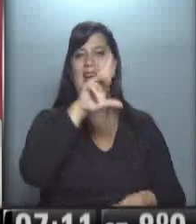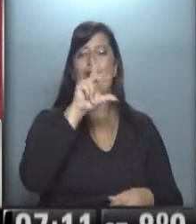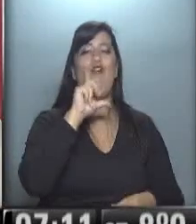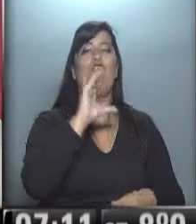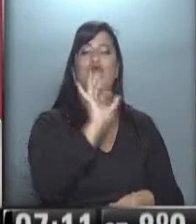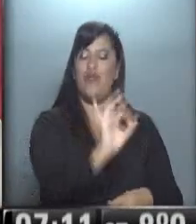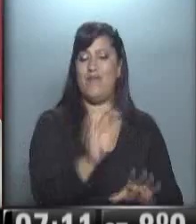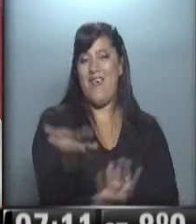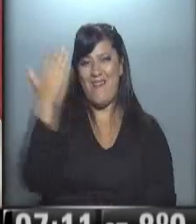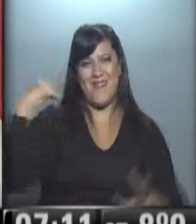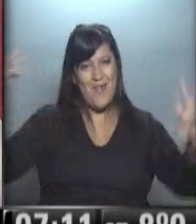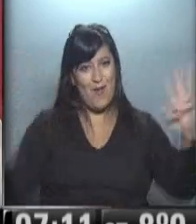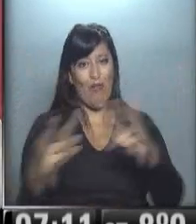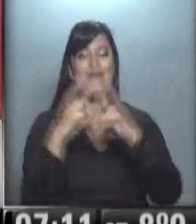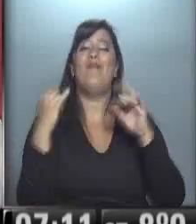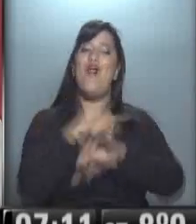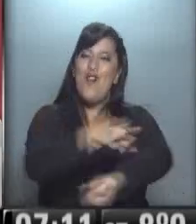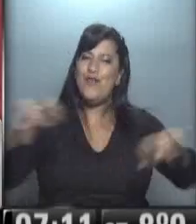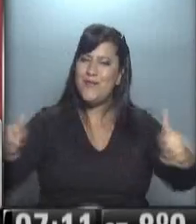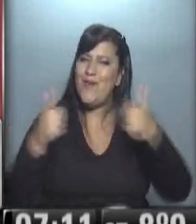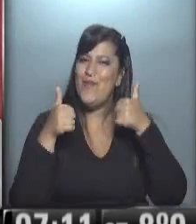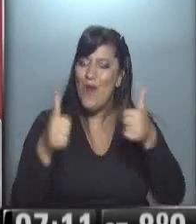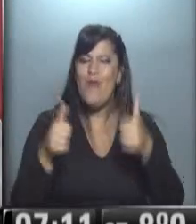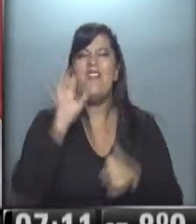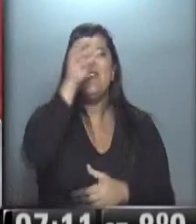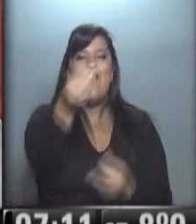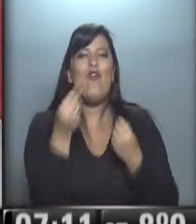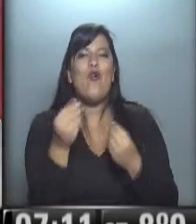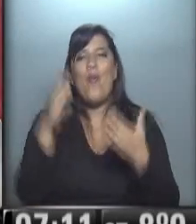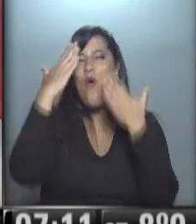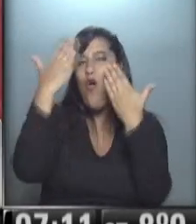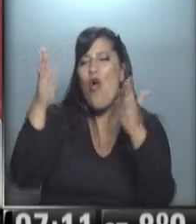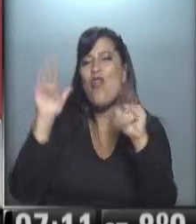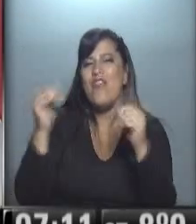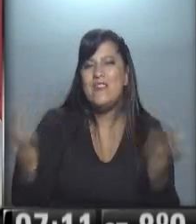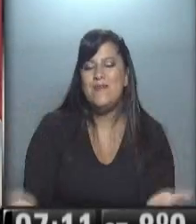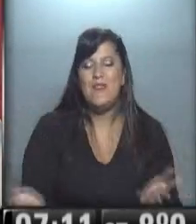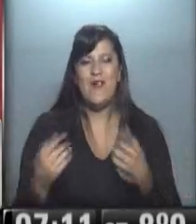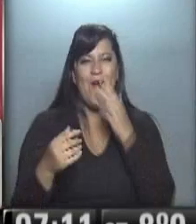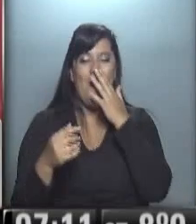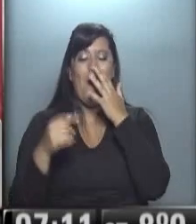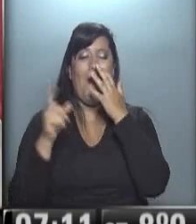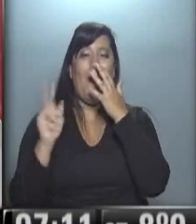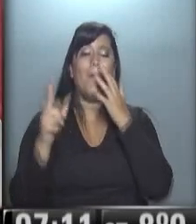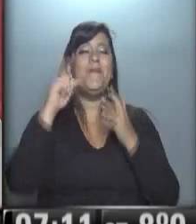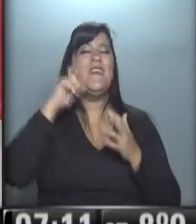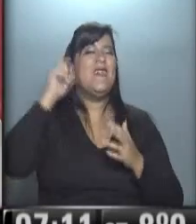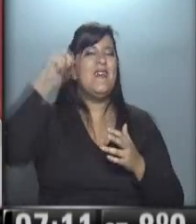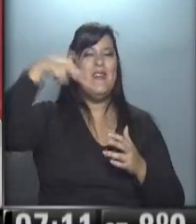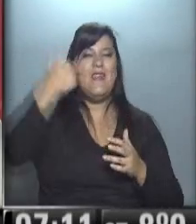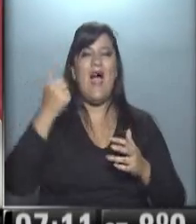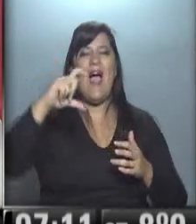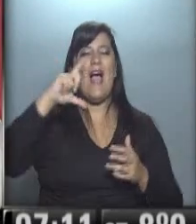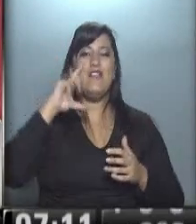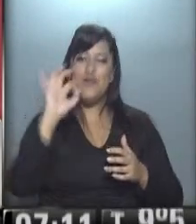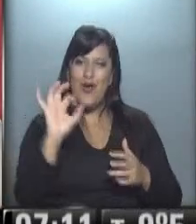recuperado. Bueno, y es realmente una muy buena noticia. ¿Saben cómo se despidió Ignacio todavía? Ignacio Urban.